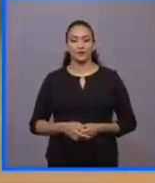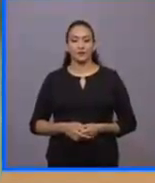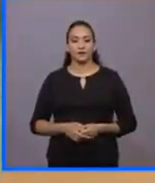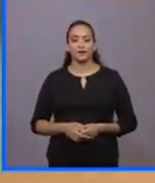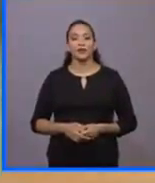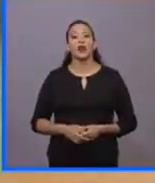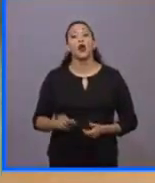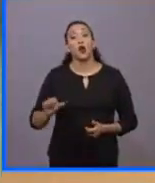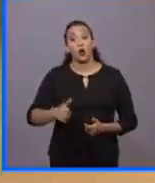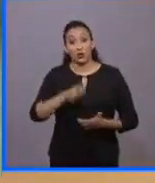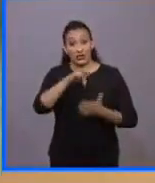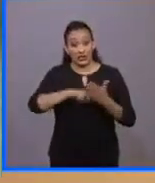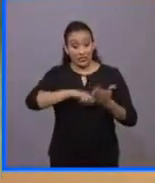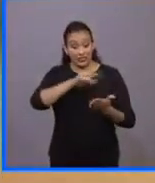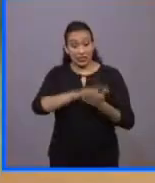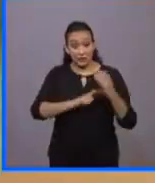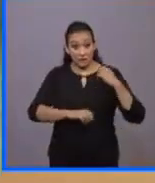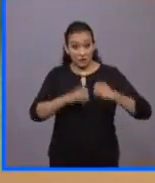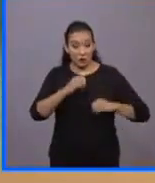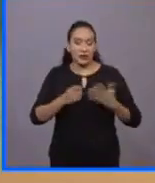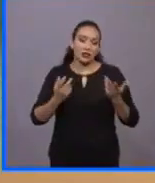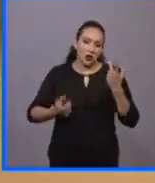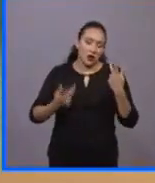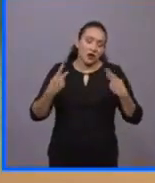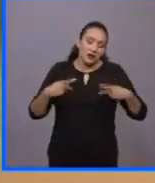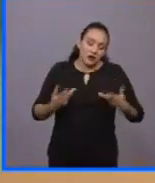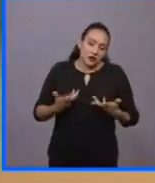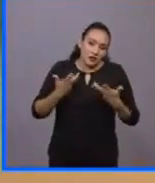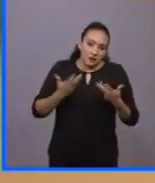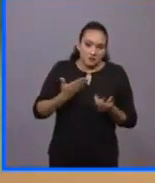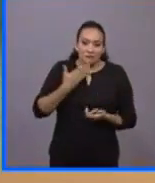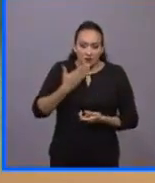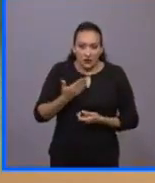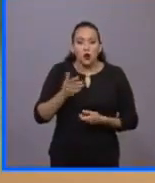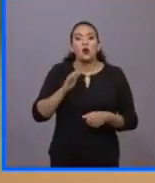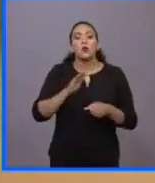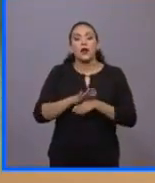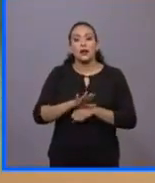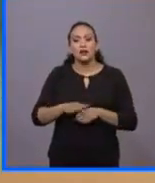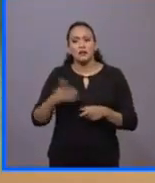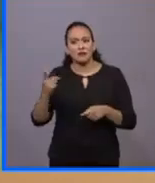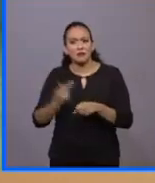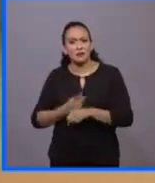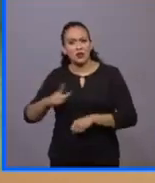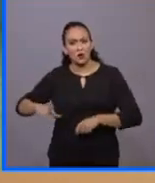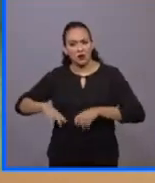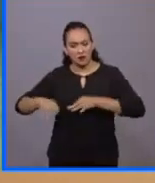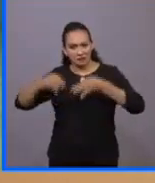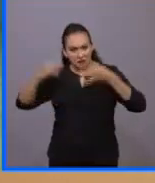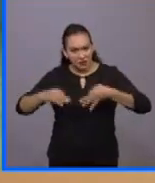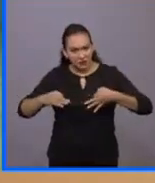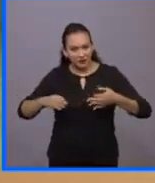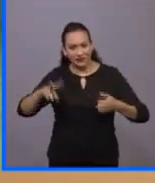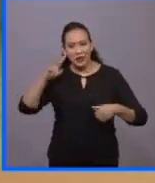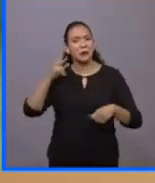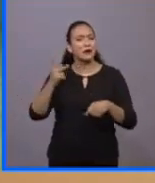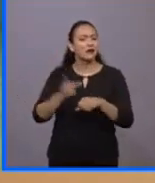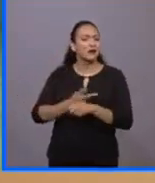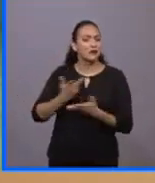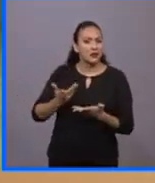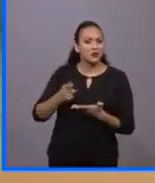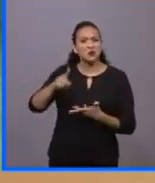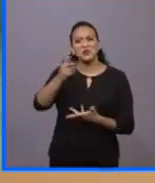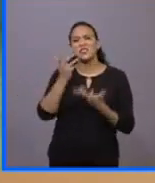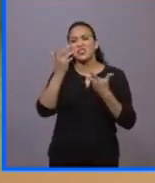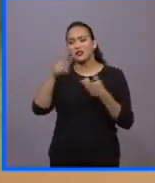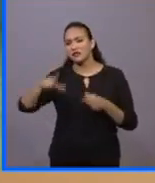Y otra reforma que ha creado grandes expectativas es sobre la eficiencia gubernamental. Lorena Sánchez nos cuenta qué se espera